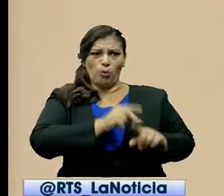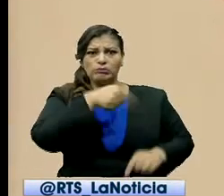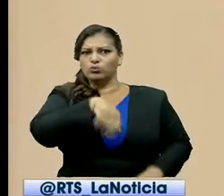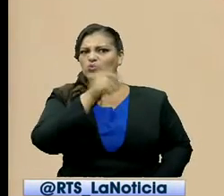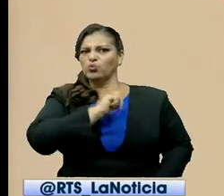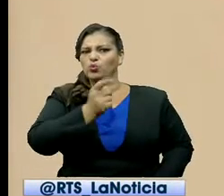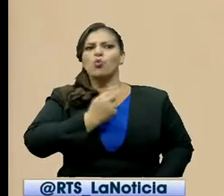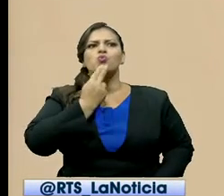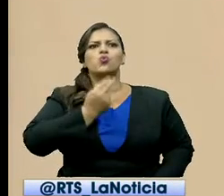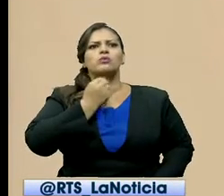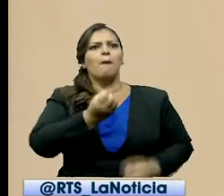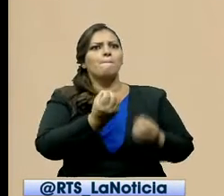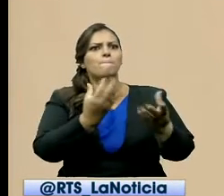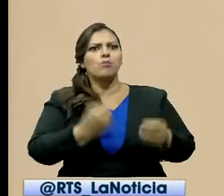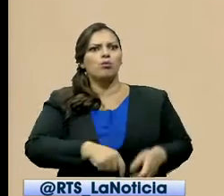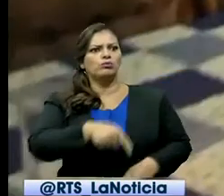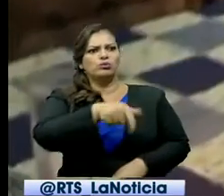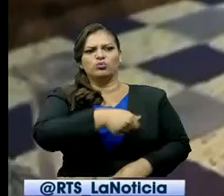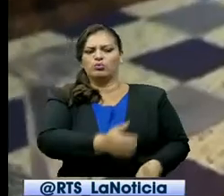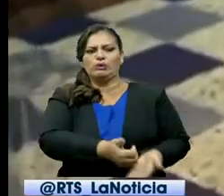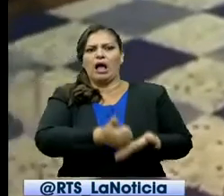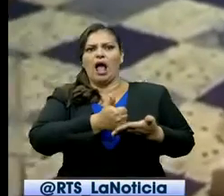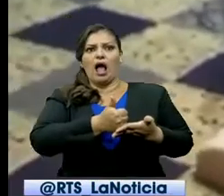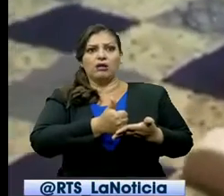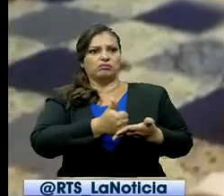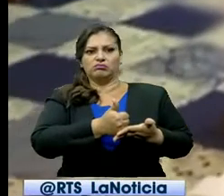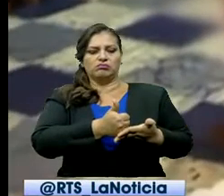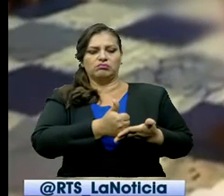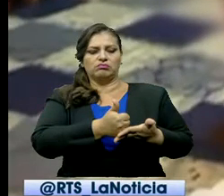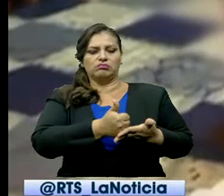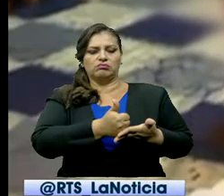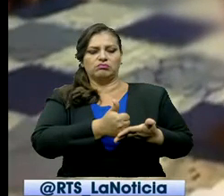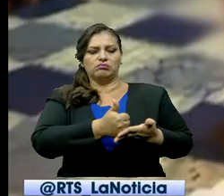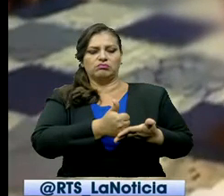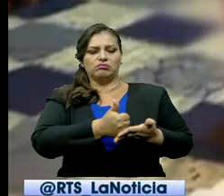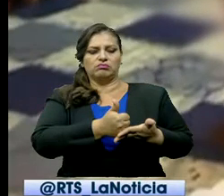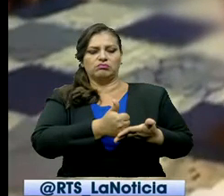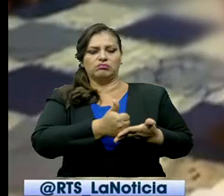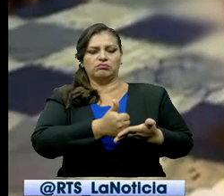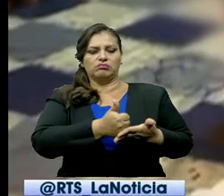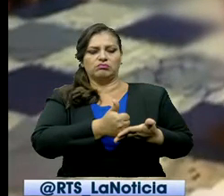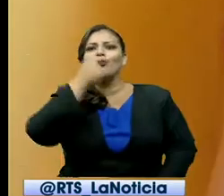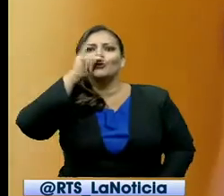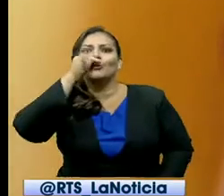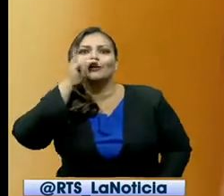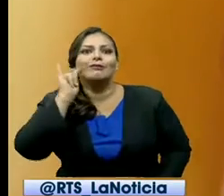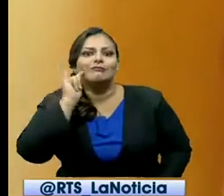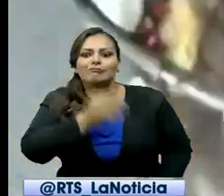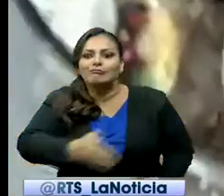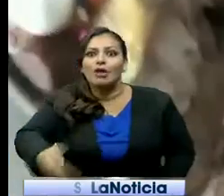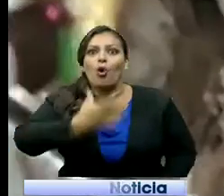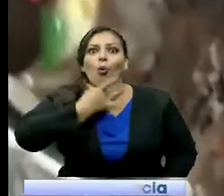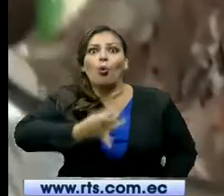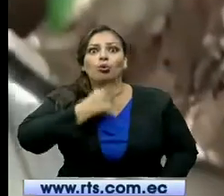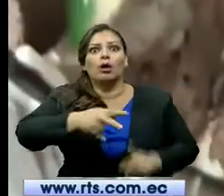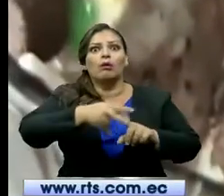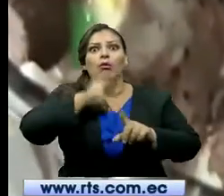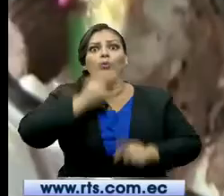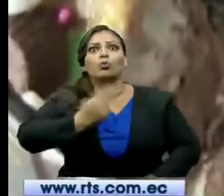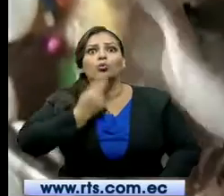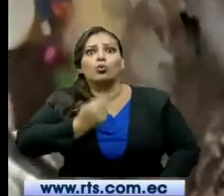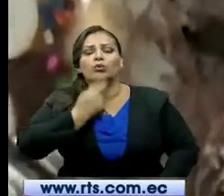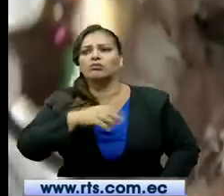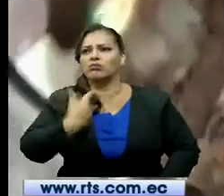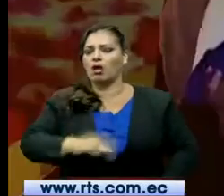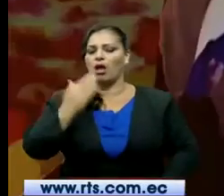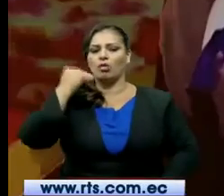no son buenas para quitar la sed. Son preferidas por los niños y los adultos le huyen. Los chocolates y las golosinas también son un desafío para quienes